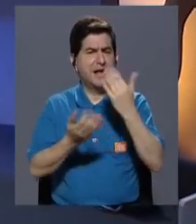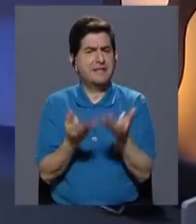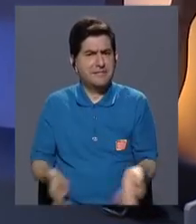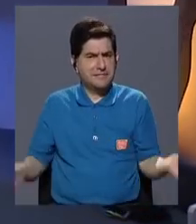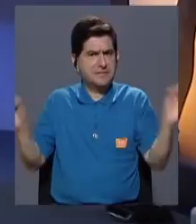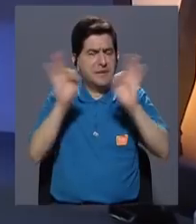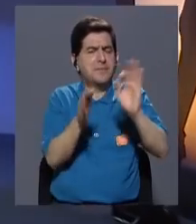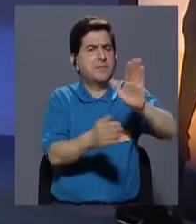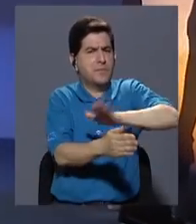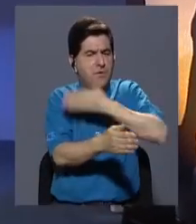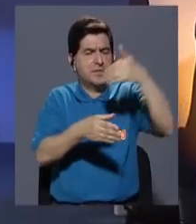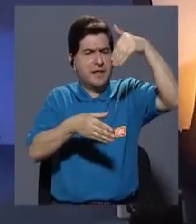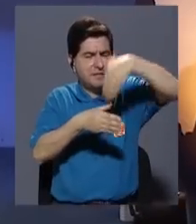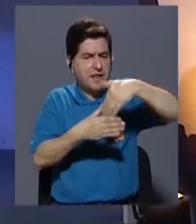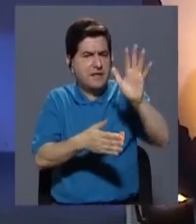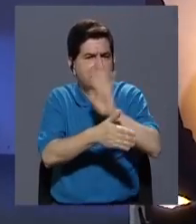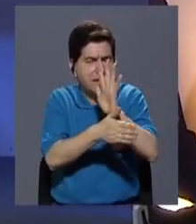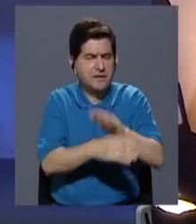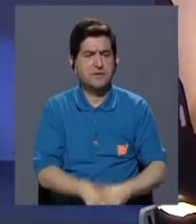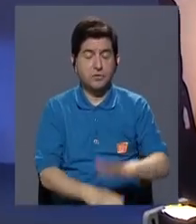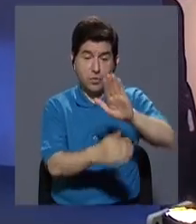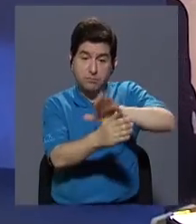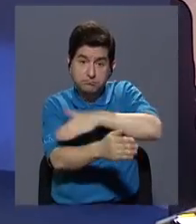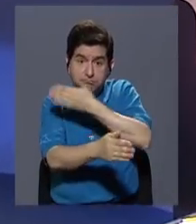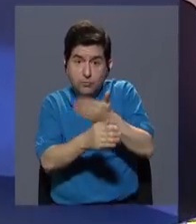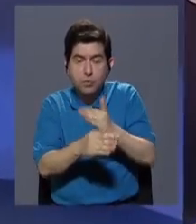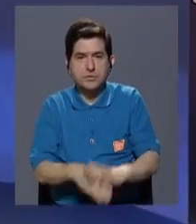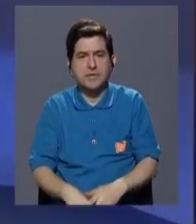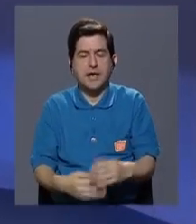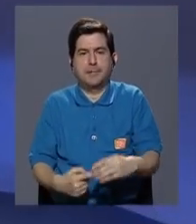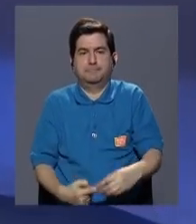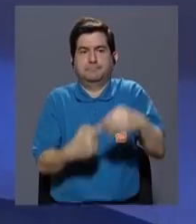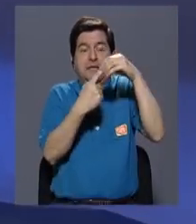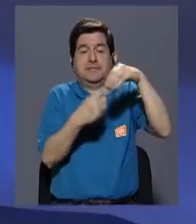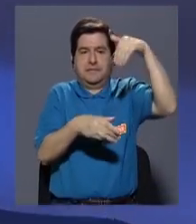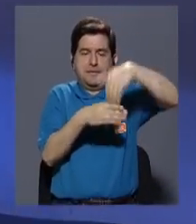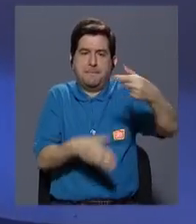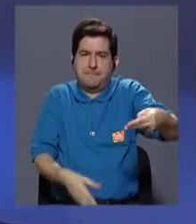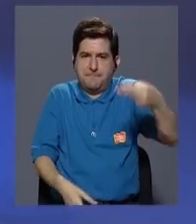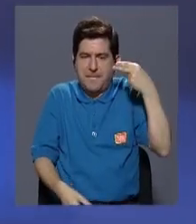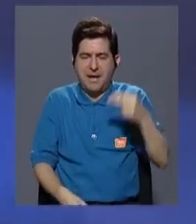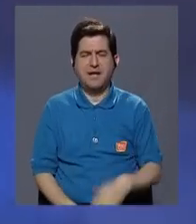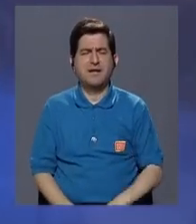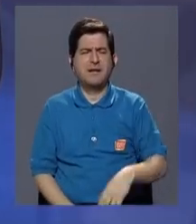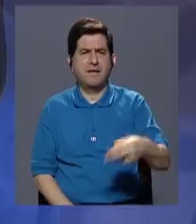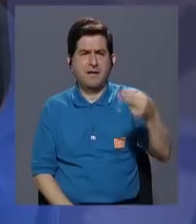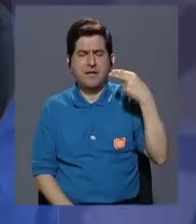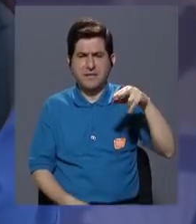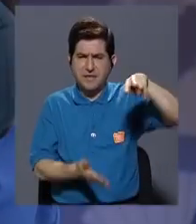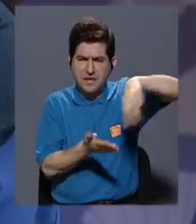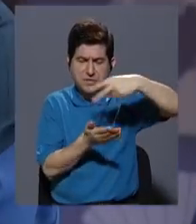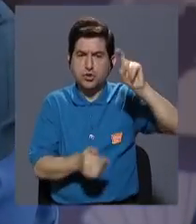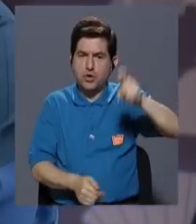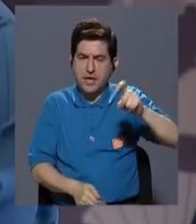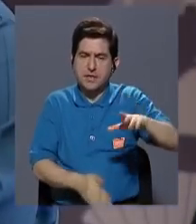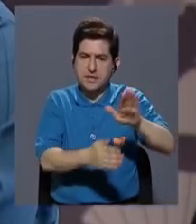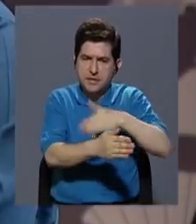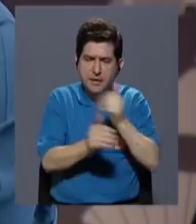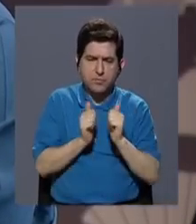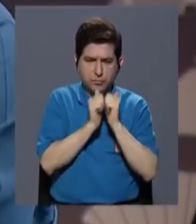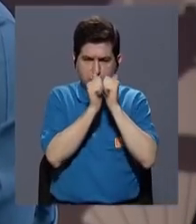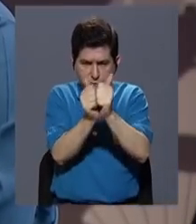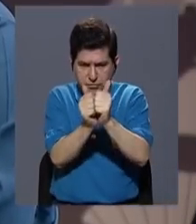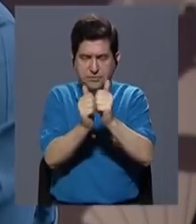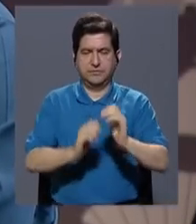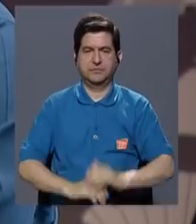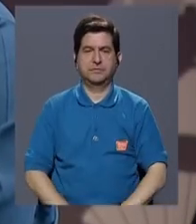película la música es protagónica en la historia realmente contar una historia de baile necesitamos la música que acompañará esa historia y tuvimos el